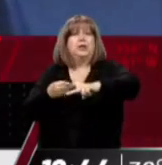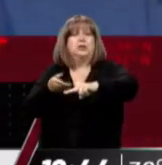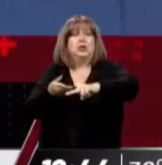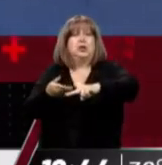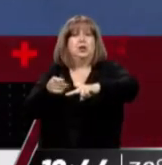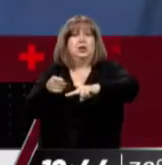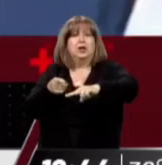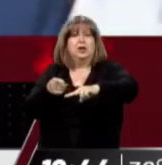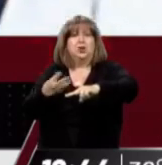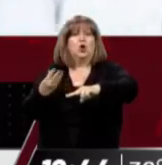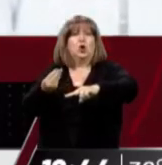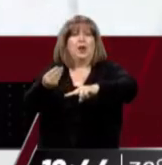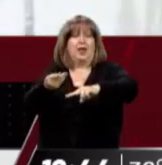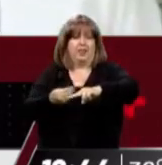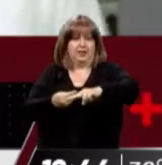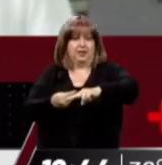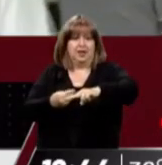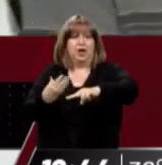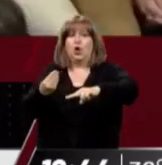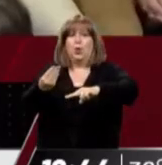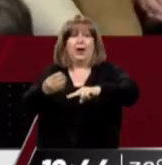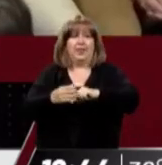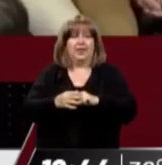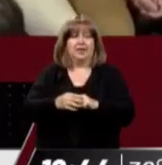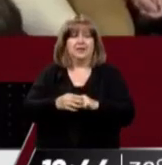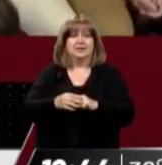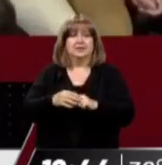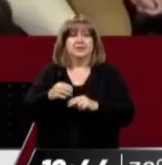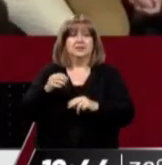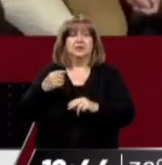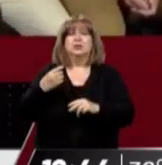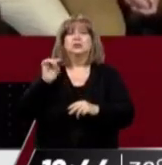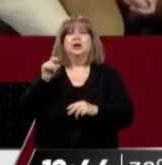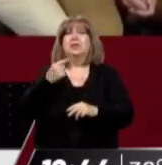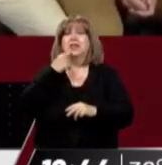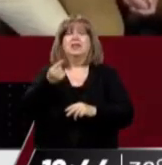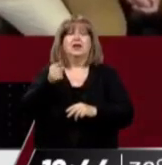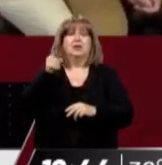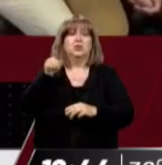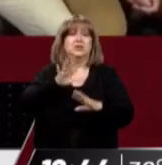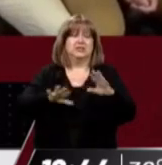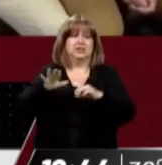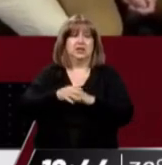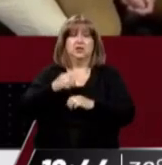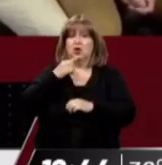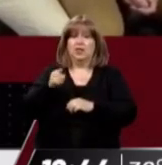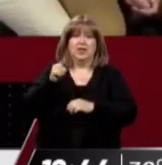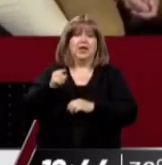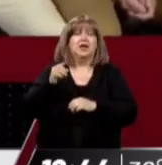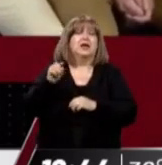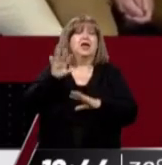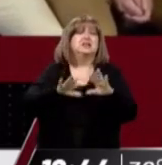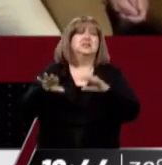son unos cobardes. Sinali, sos un cobarde. Yo lo único que hice fue una descripción de lo que hiciste. ¿Eh? Yo no te califiqué a vos,